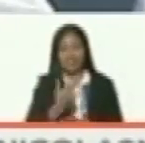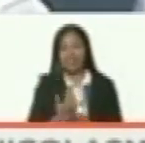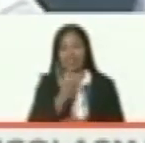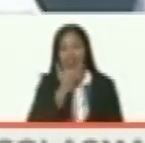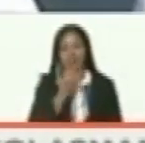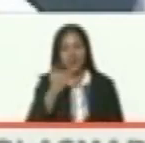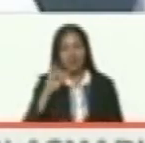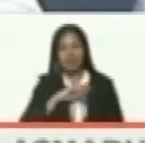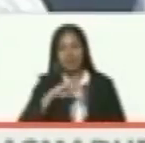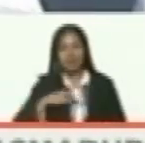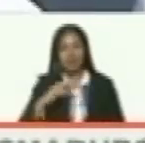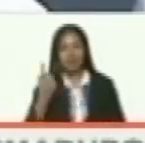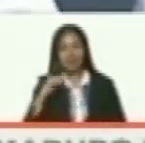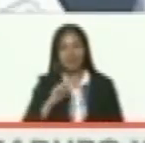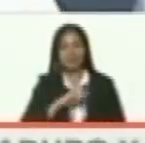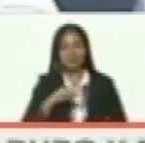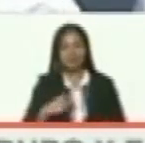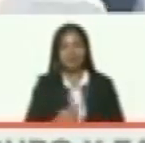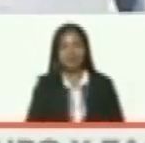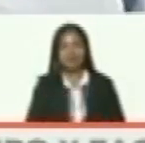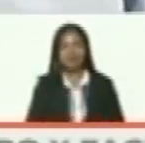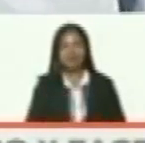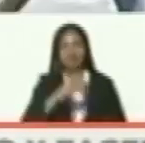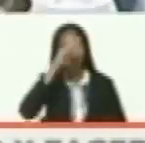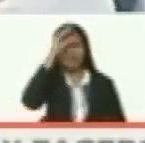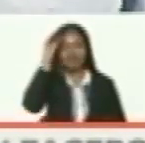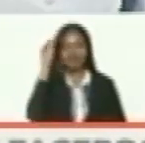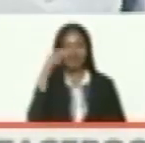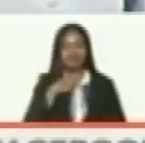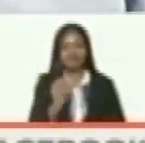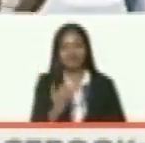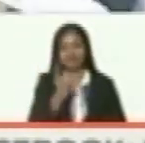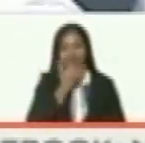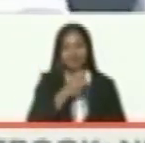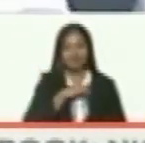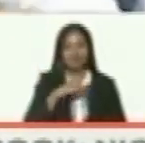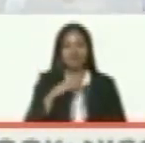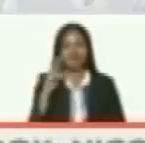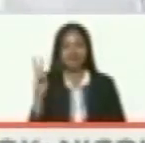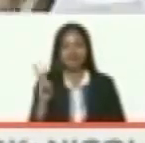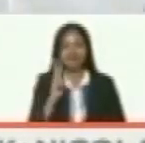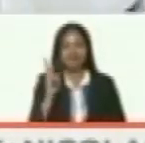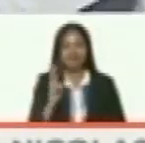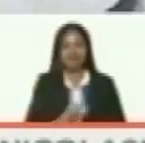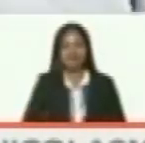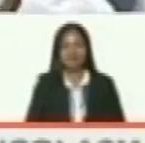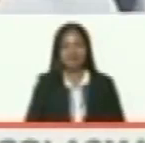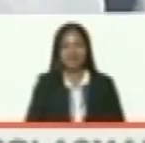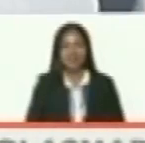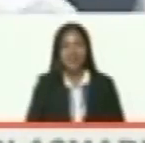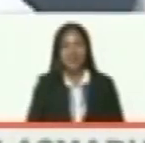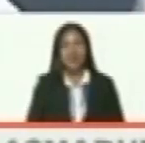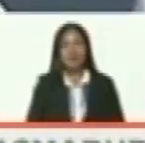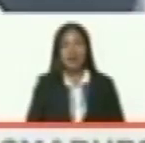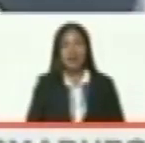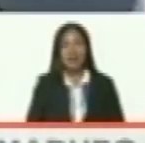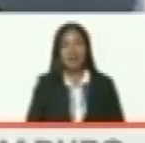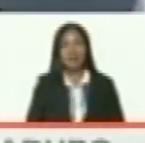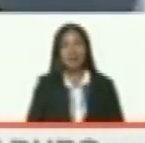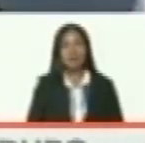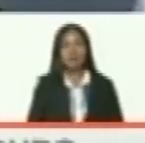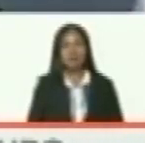lo tienen. A Donald Trump lo tienen engañado sobre Venezuela y a él le gusta que lo engañen.